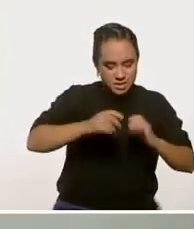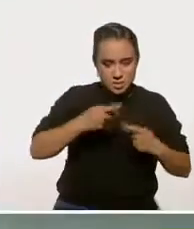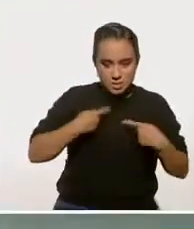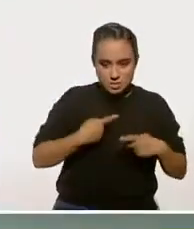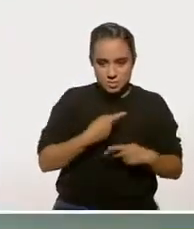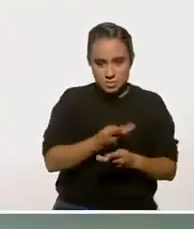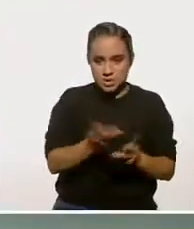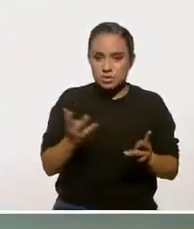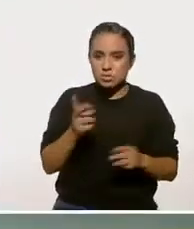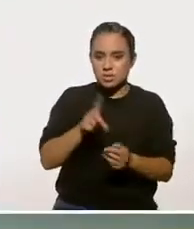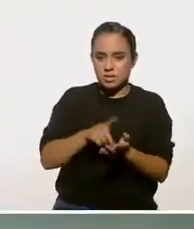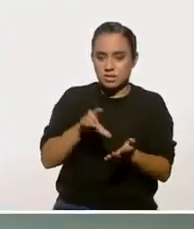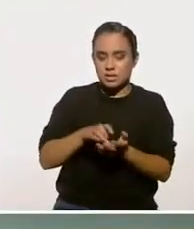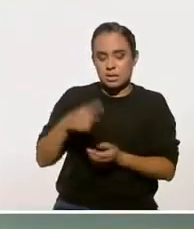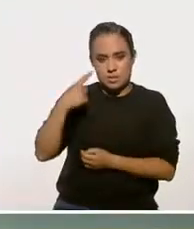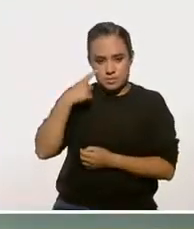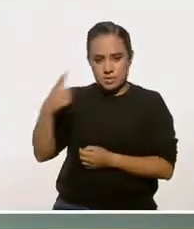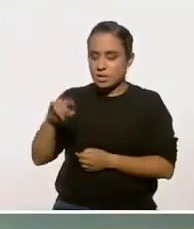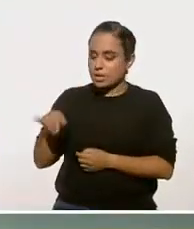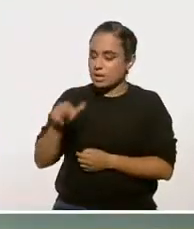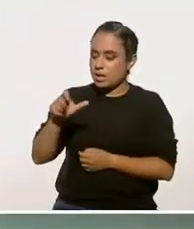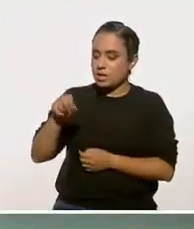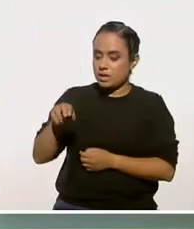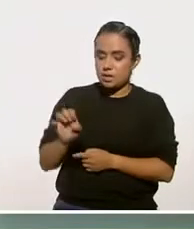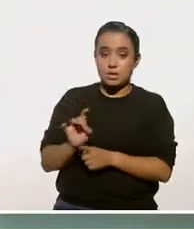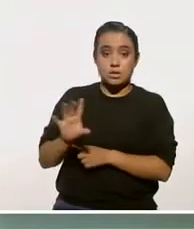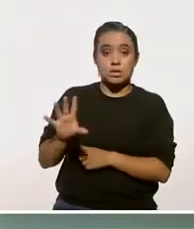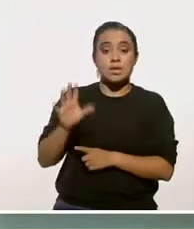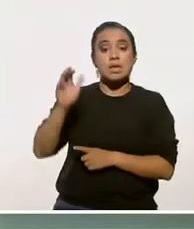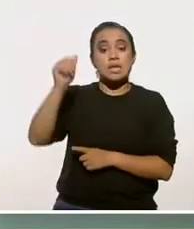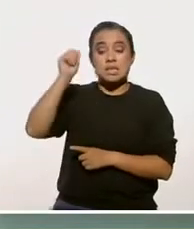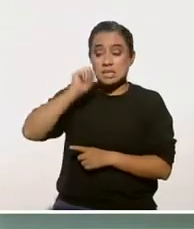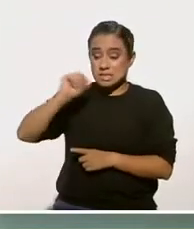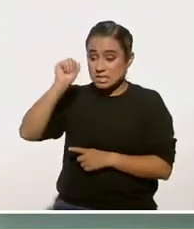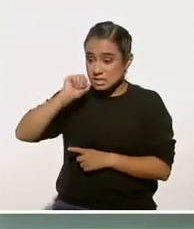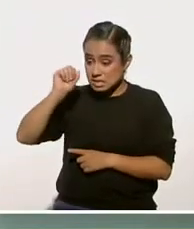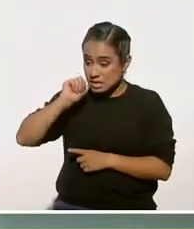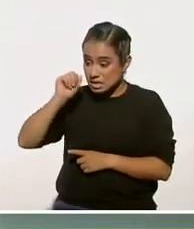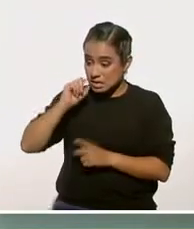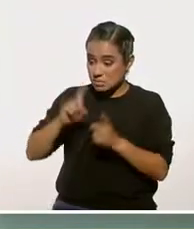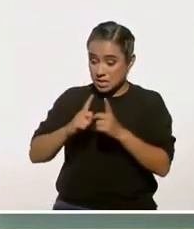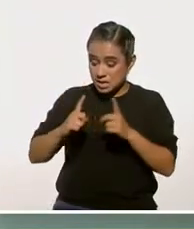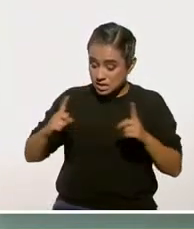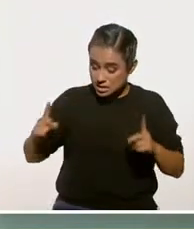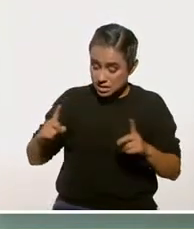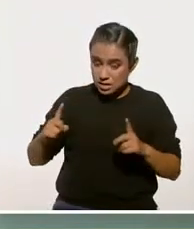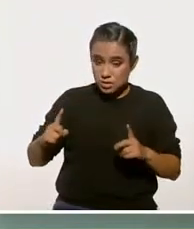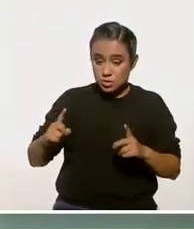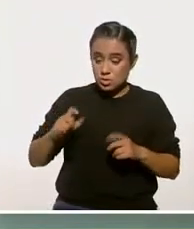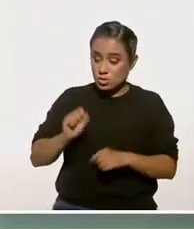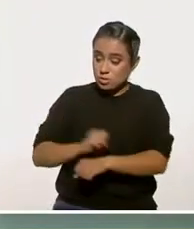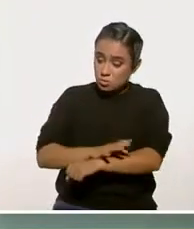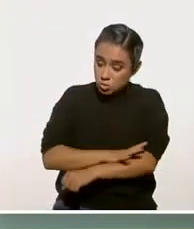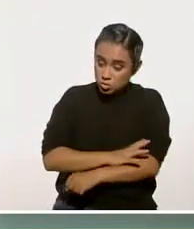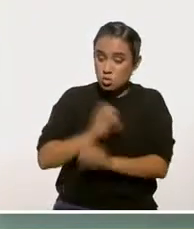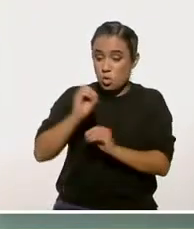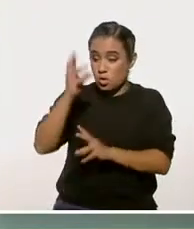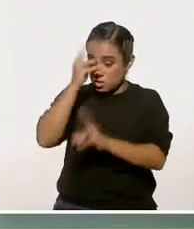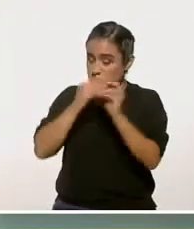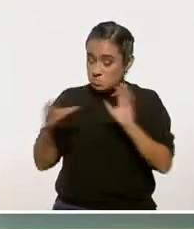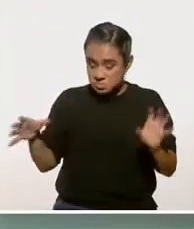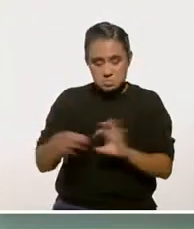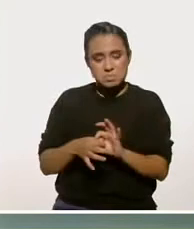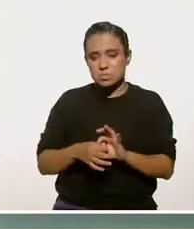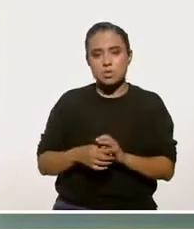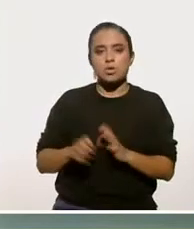personas con discapacidad. Miren, aquí Jacqueline nos dice, creo que no siempre hay correlación entre el desarrollo cognitivo y emocional. Ejemplo, mi tía